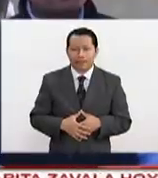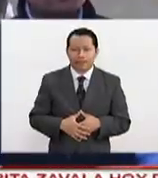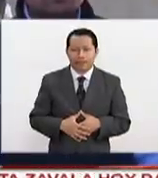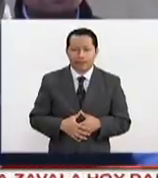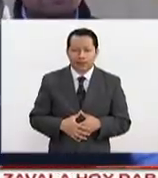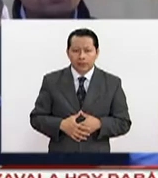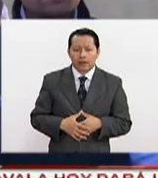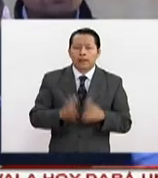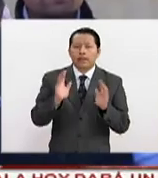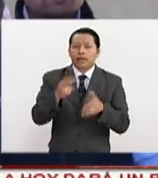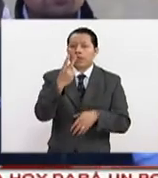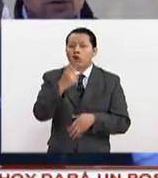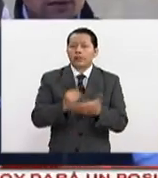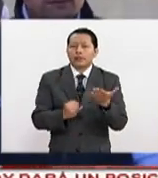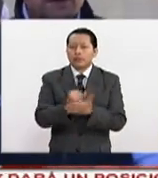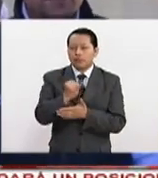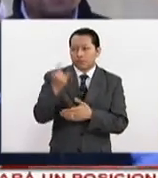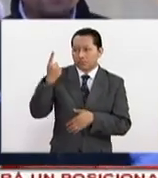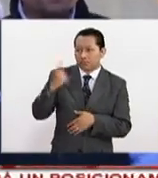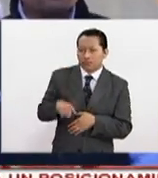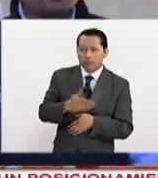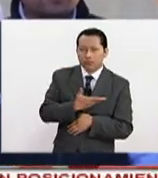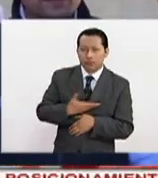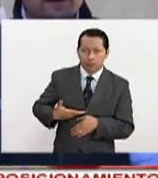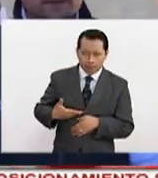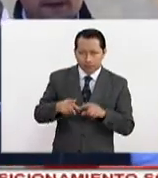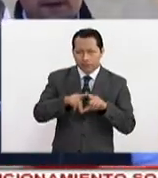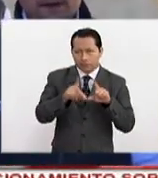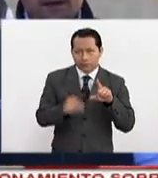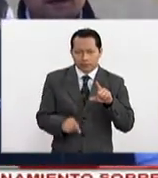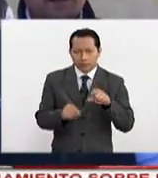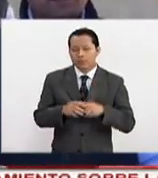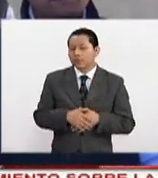Hemos tomado 2 decisiones por instrucciones del presidente de la República.